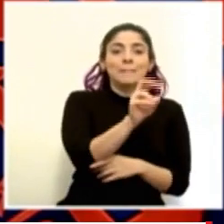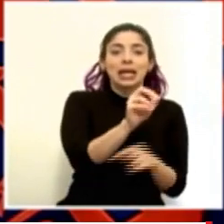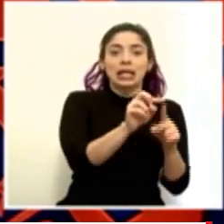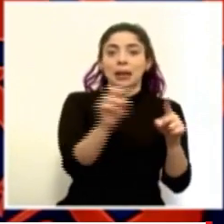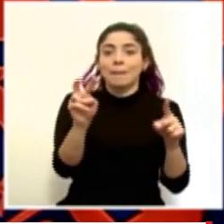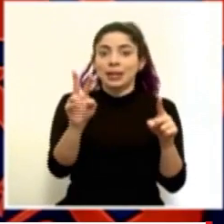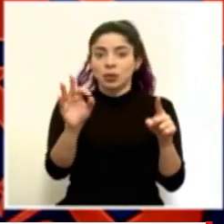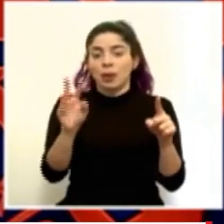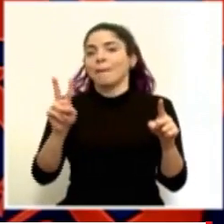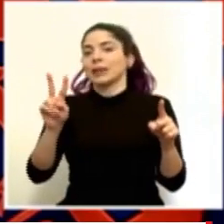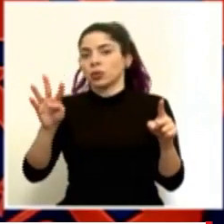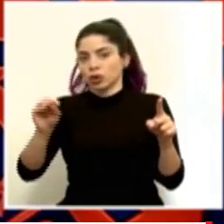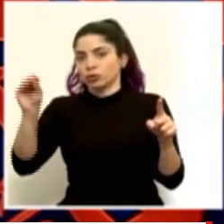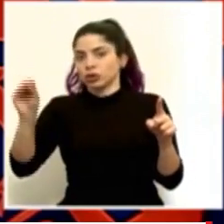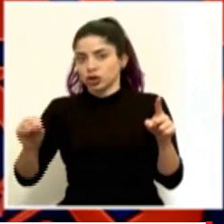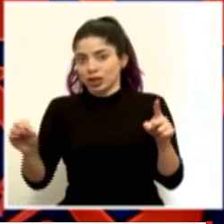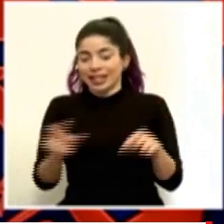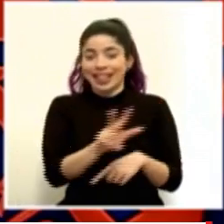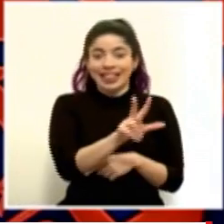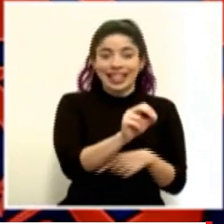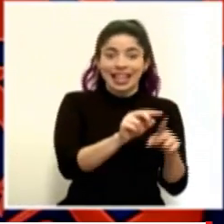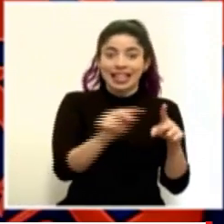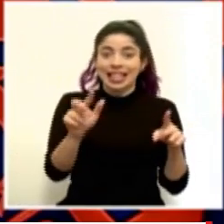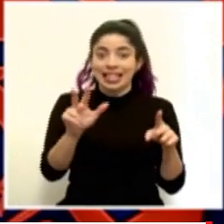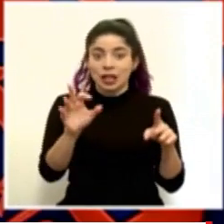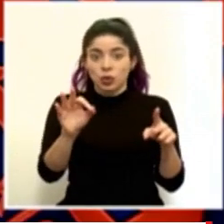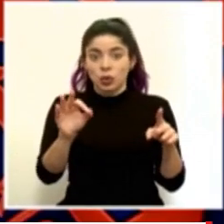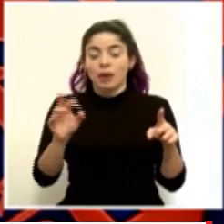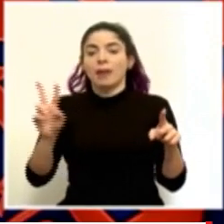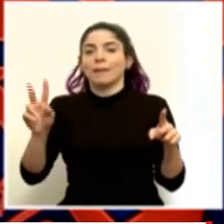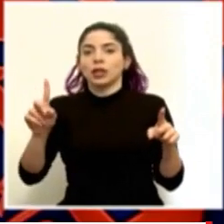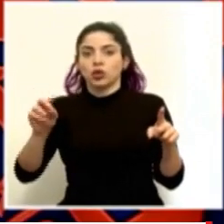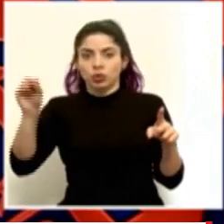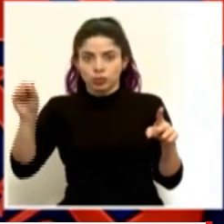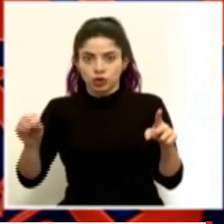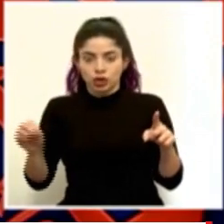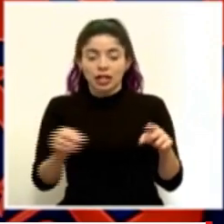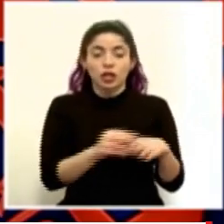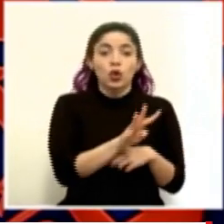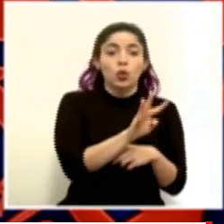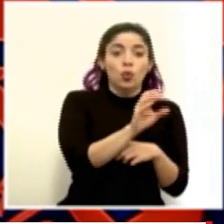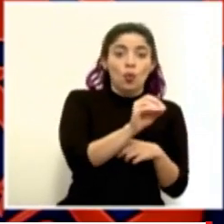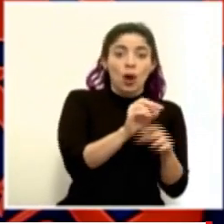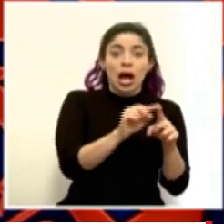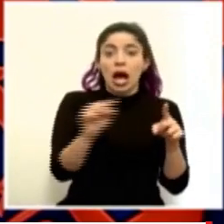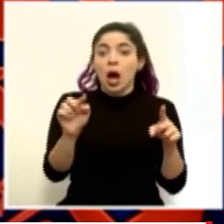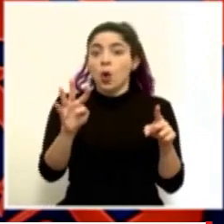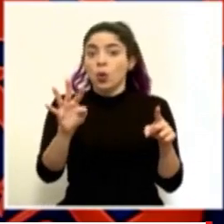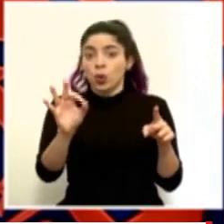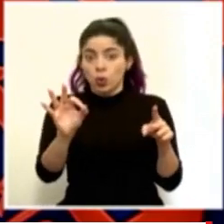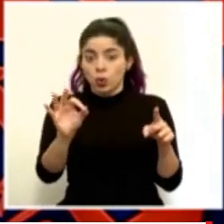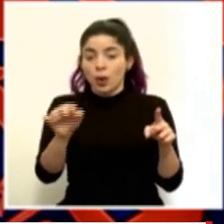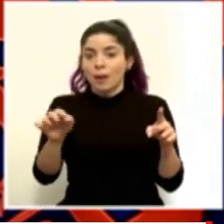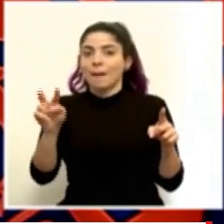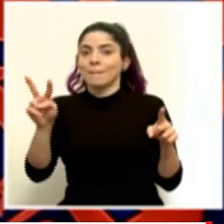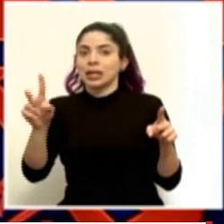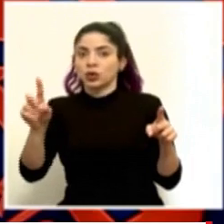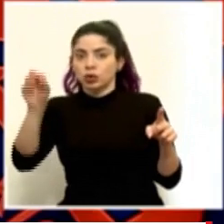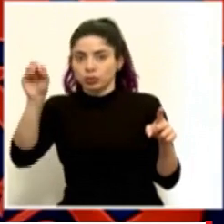20 a 29, el 24%. Entre 30 a 39, el 21%. Entre 40 a 49,